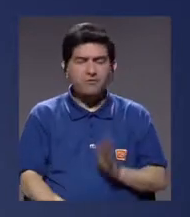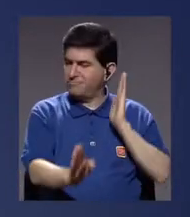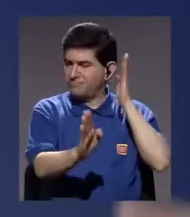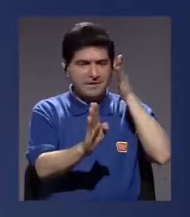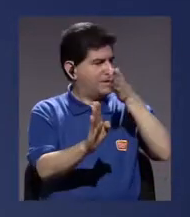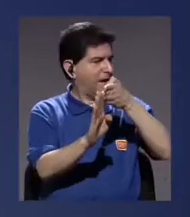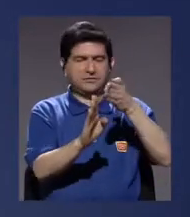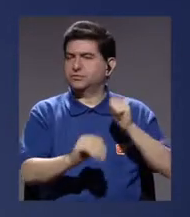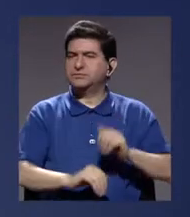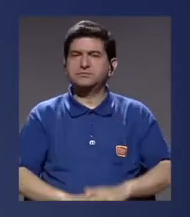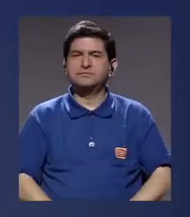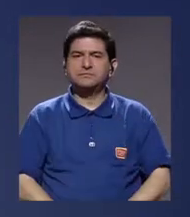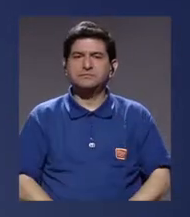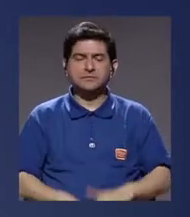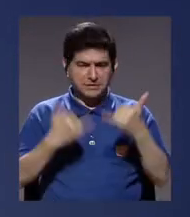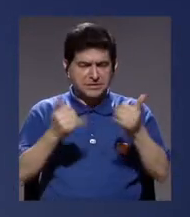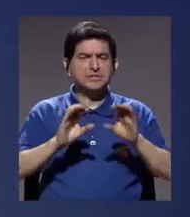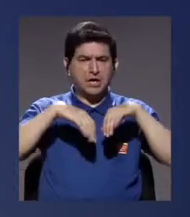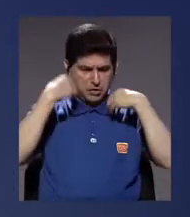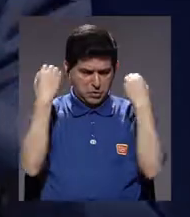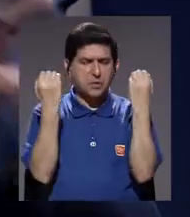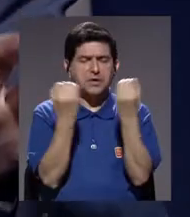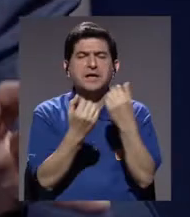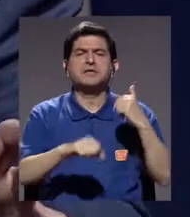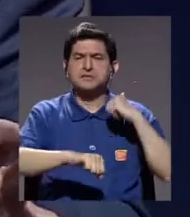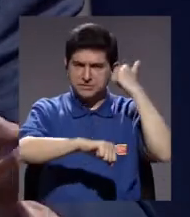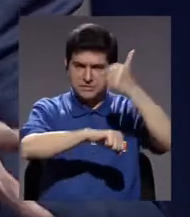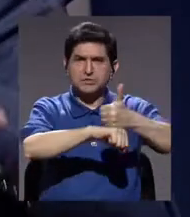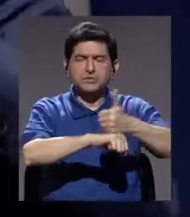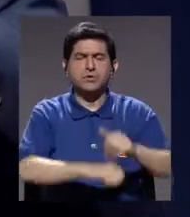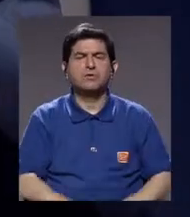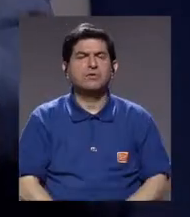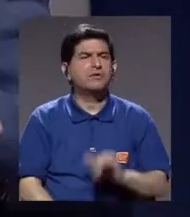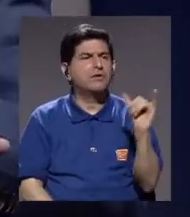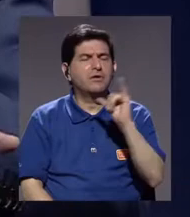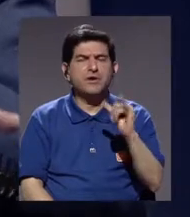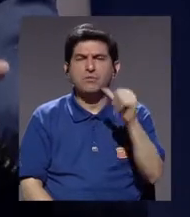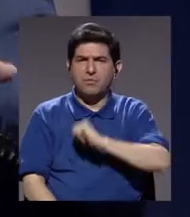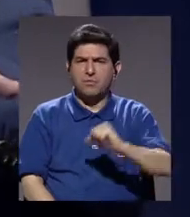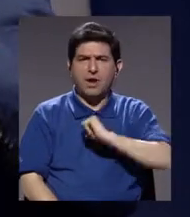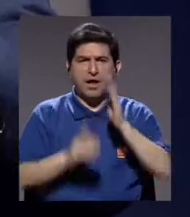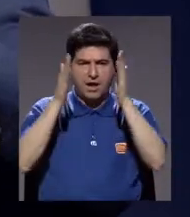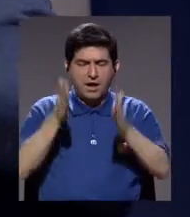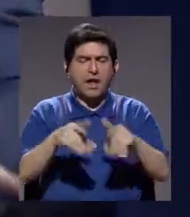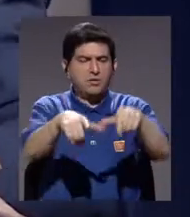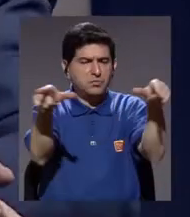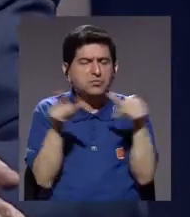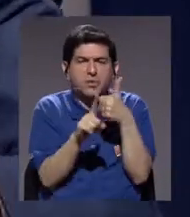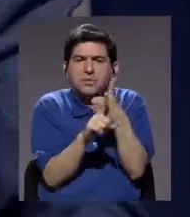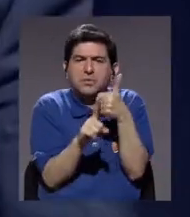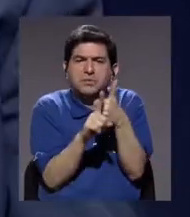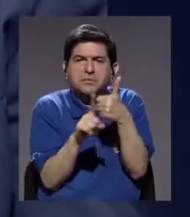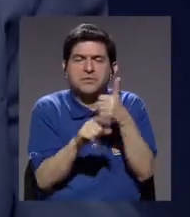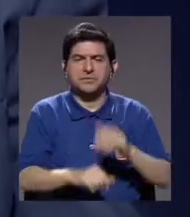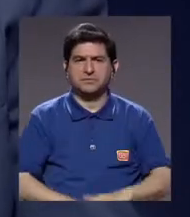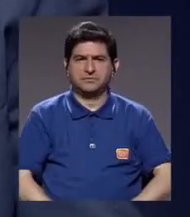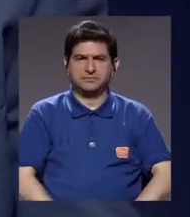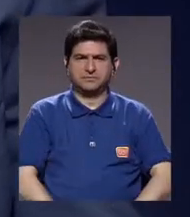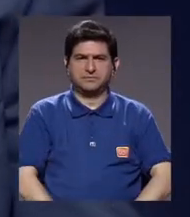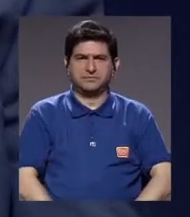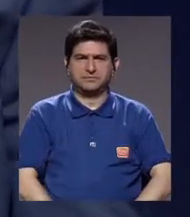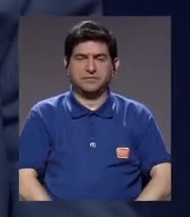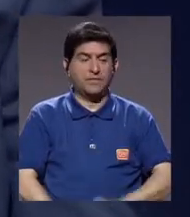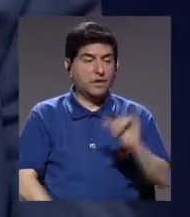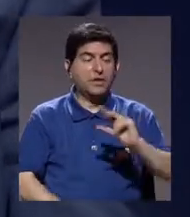formal. No, directamente, es decir, es organizado por las también autoridades locales,